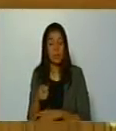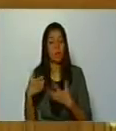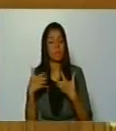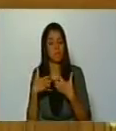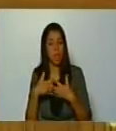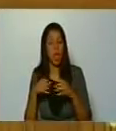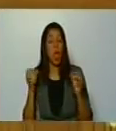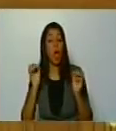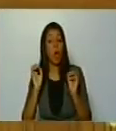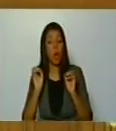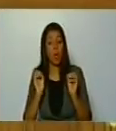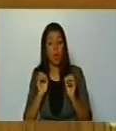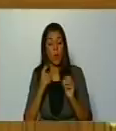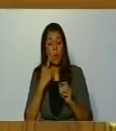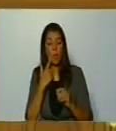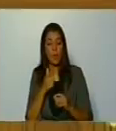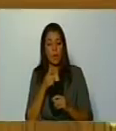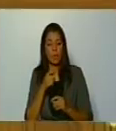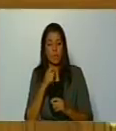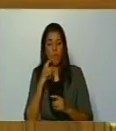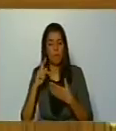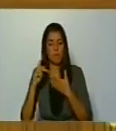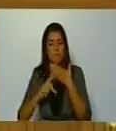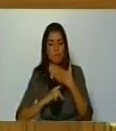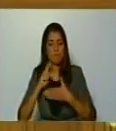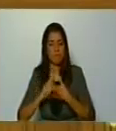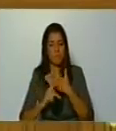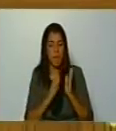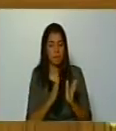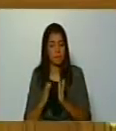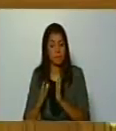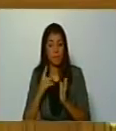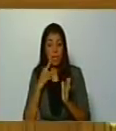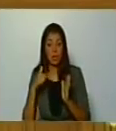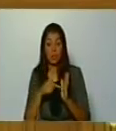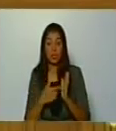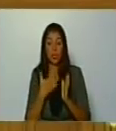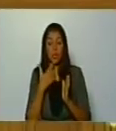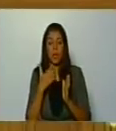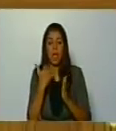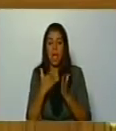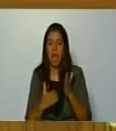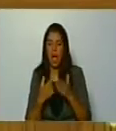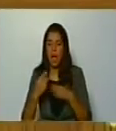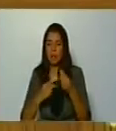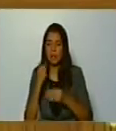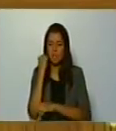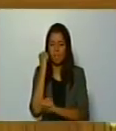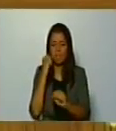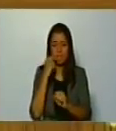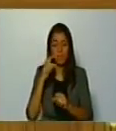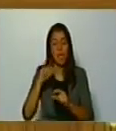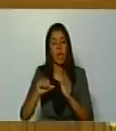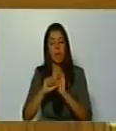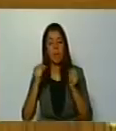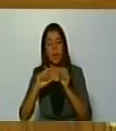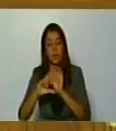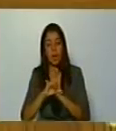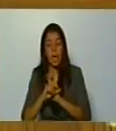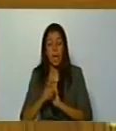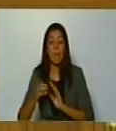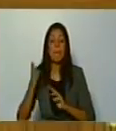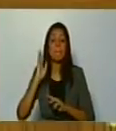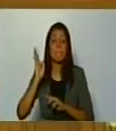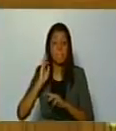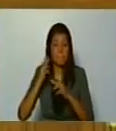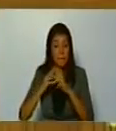o hiciera apología de hechos que la ley prevé como delitos, de modo que ponga en peligro la